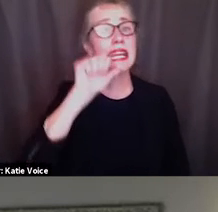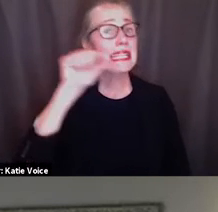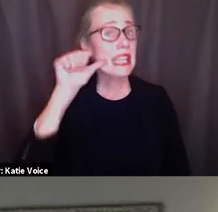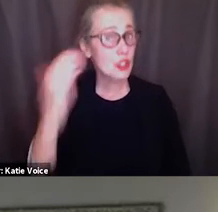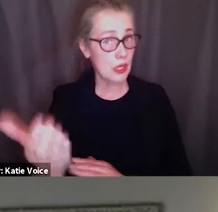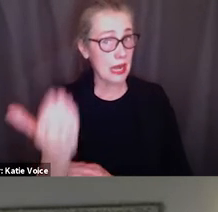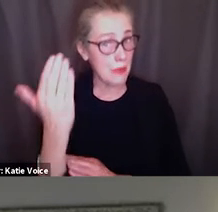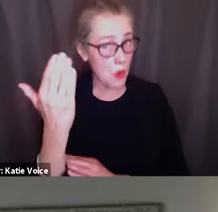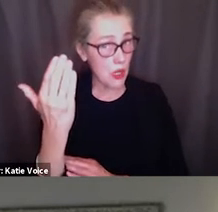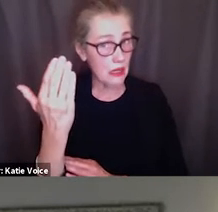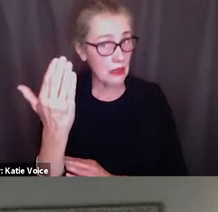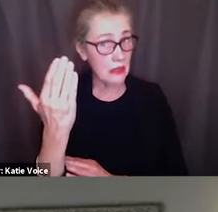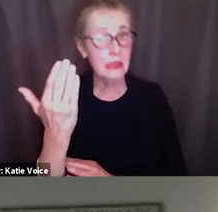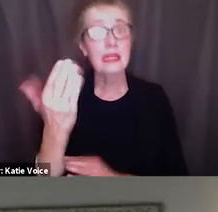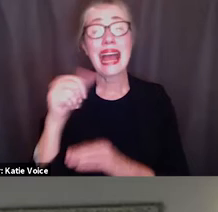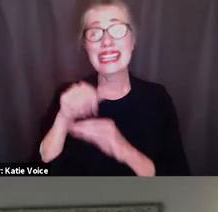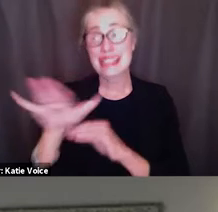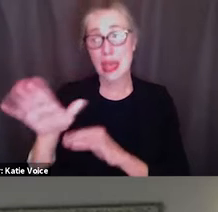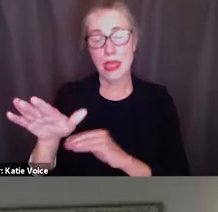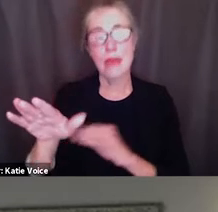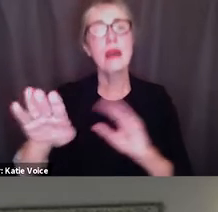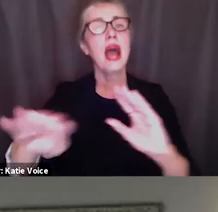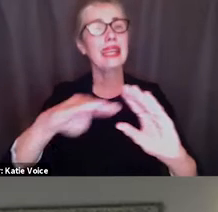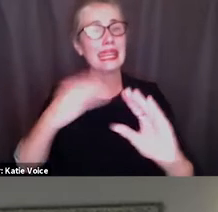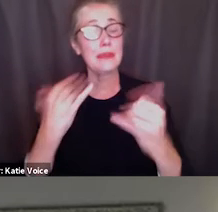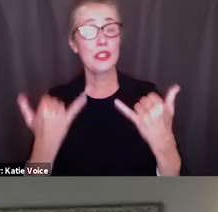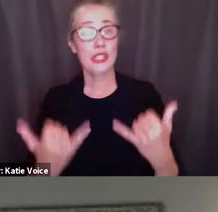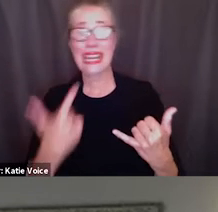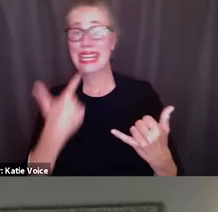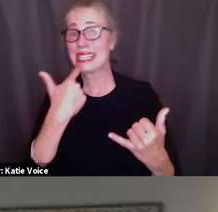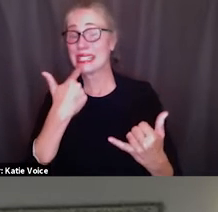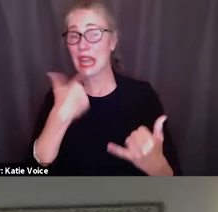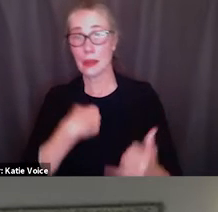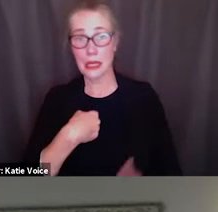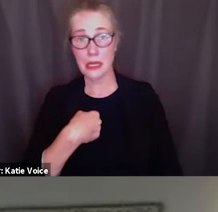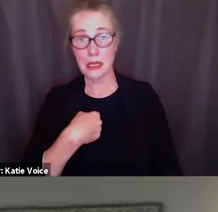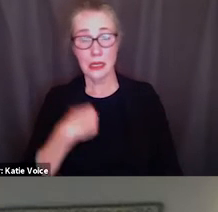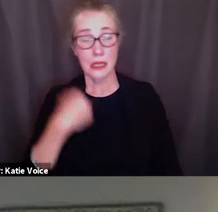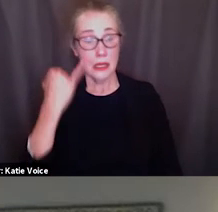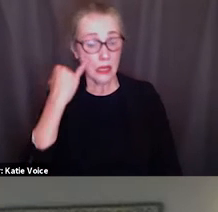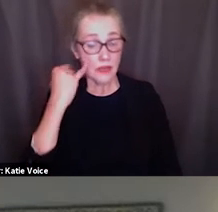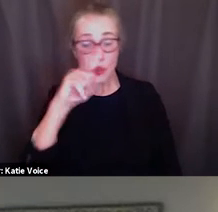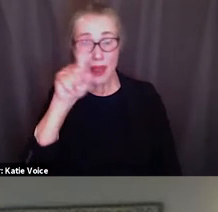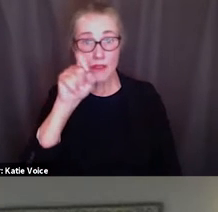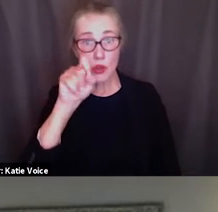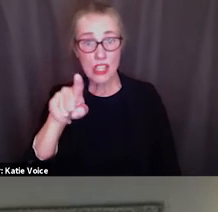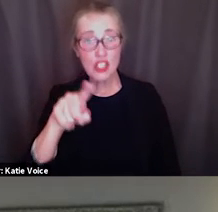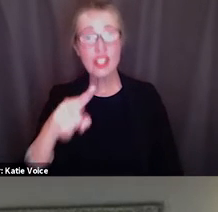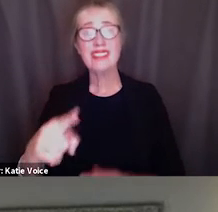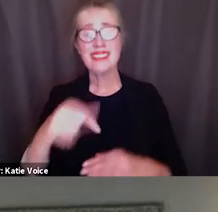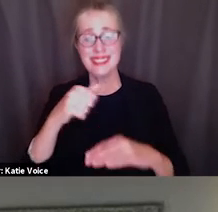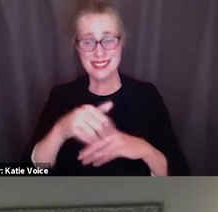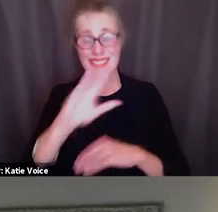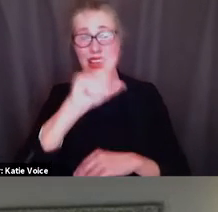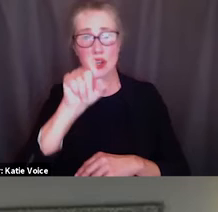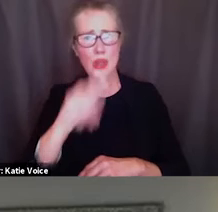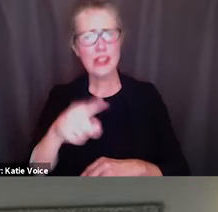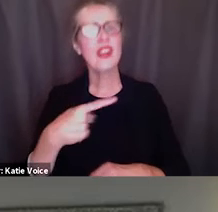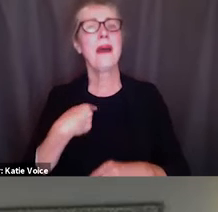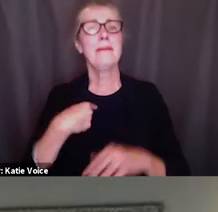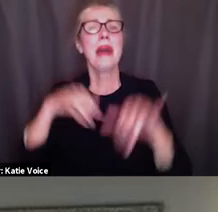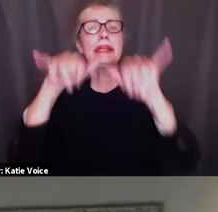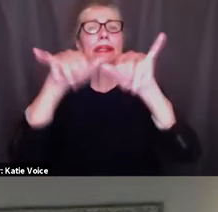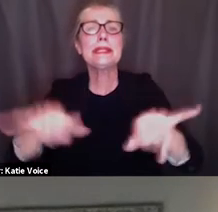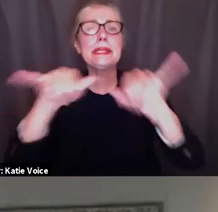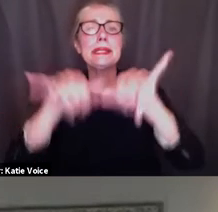el recursos humanos ayer. Recibí un correo electrónico de ustedes hoy diciendo que si tienen alguna pregunta, envíen sus preguntas. Las